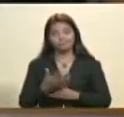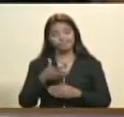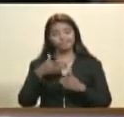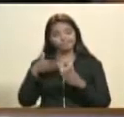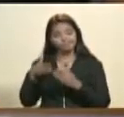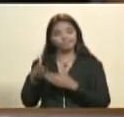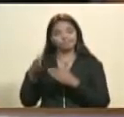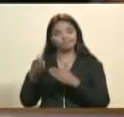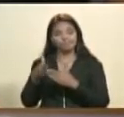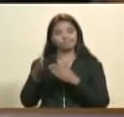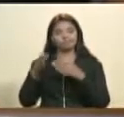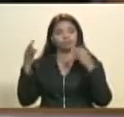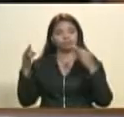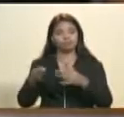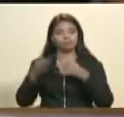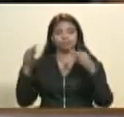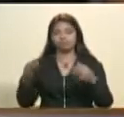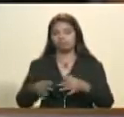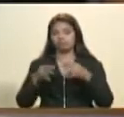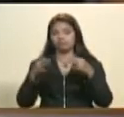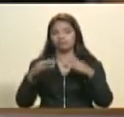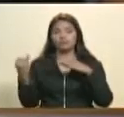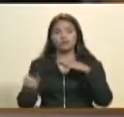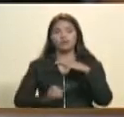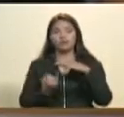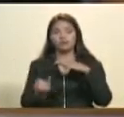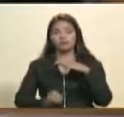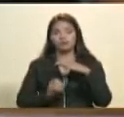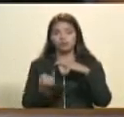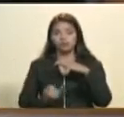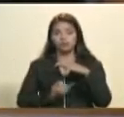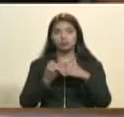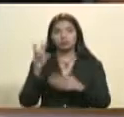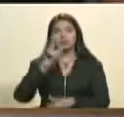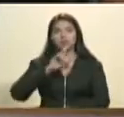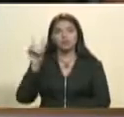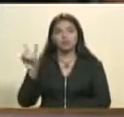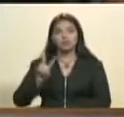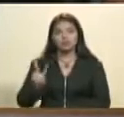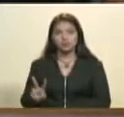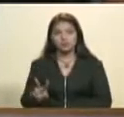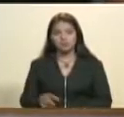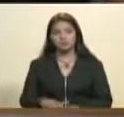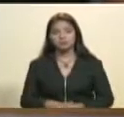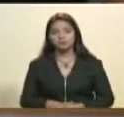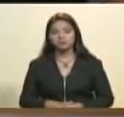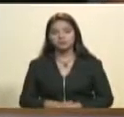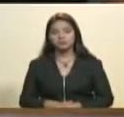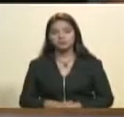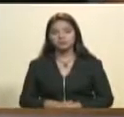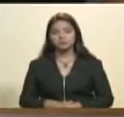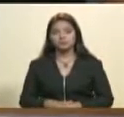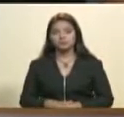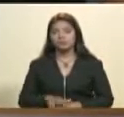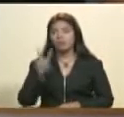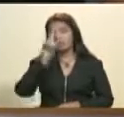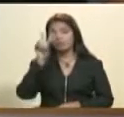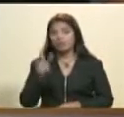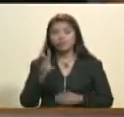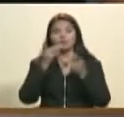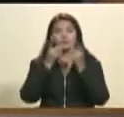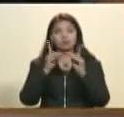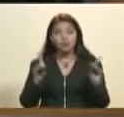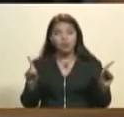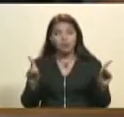agrediendo sistemáticamente a las instituciones del Estado venezolano. La democracia venezolana